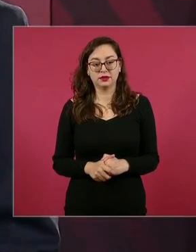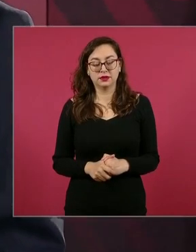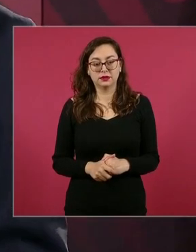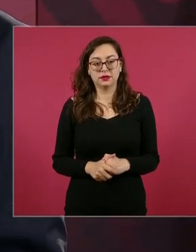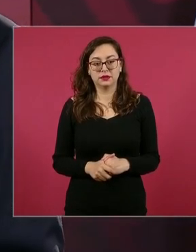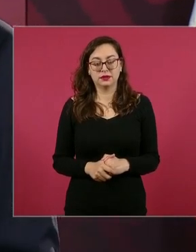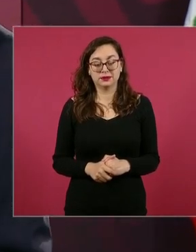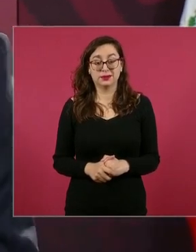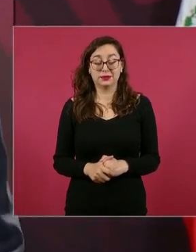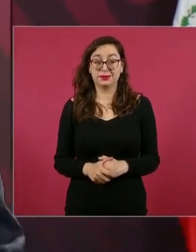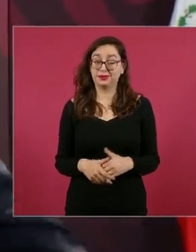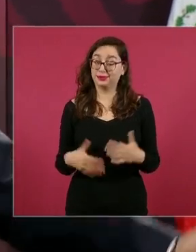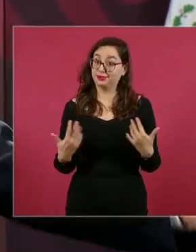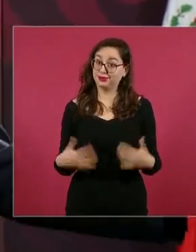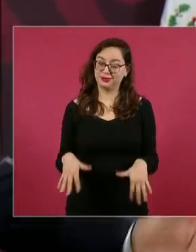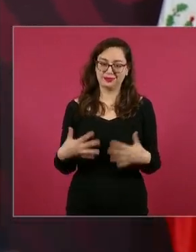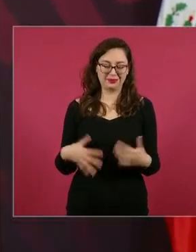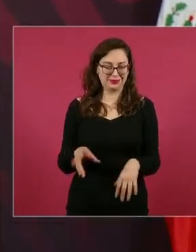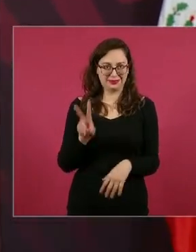se luchaba